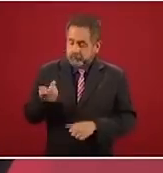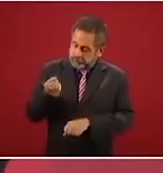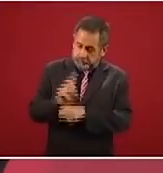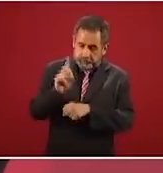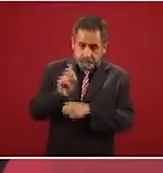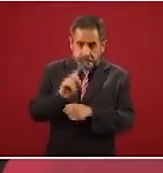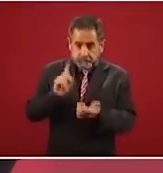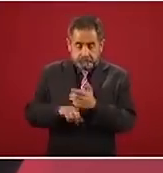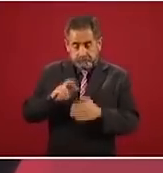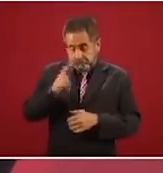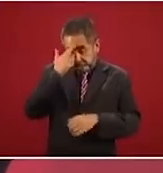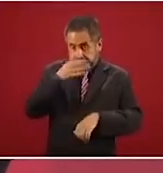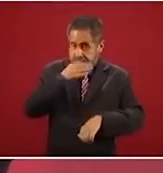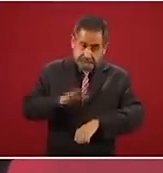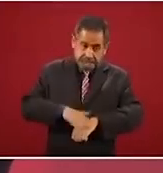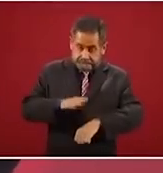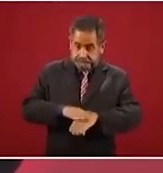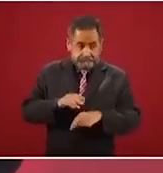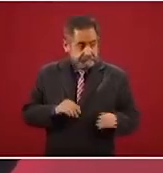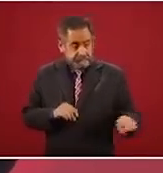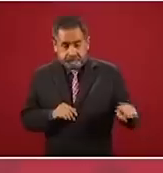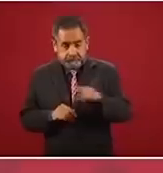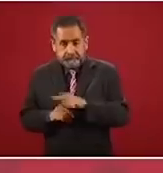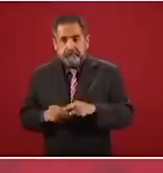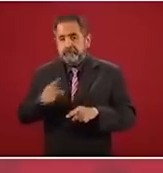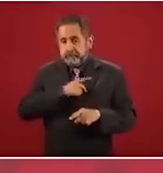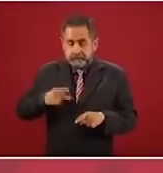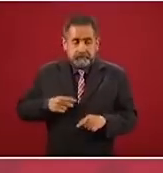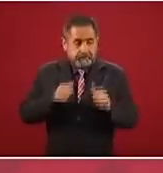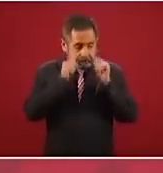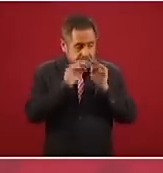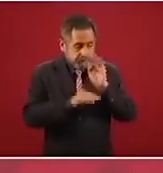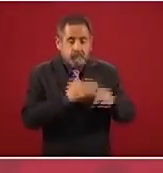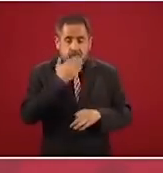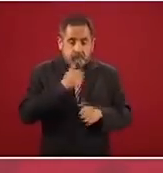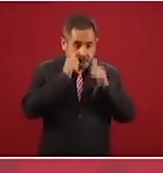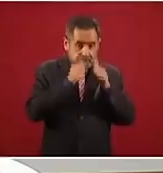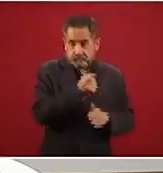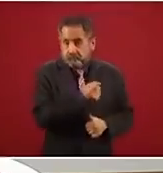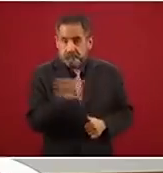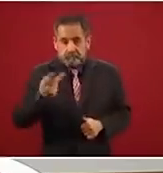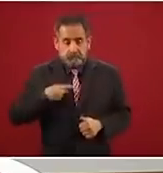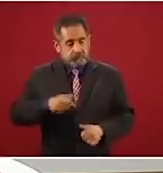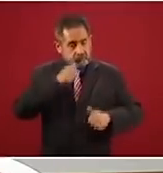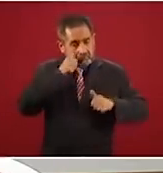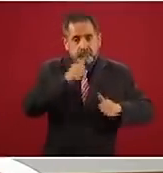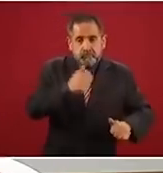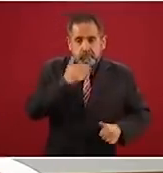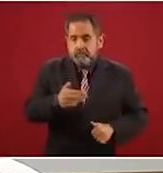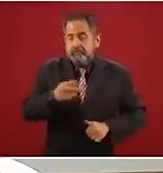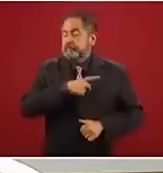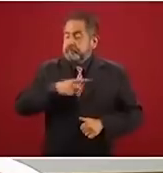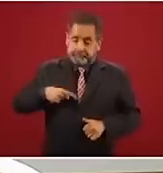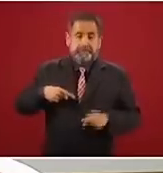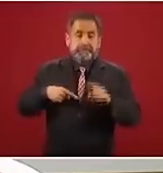días estamos recordando de que tiene que haber buen trato y que tenemos que